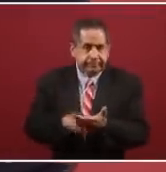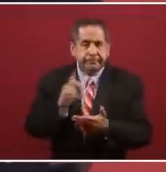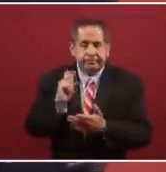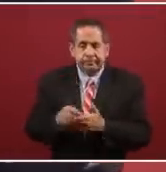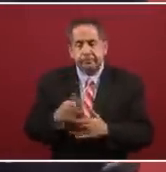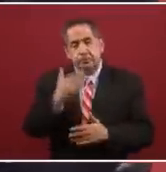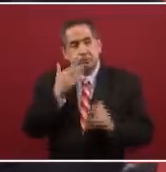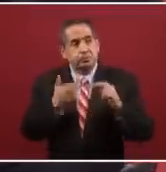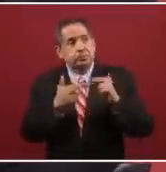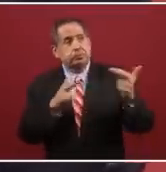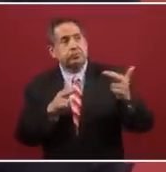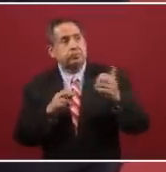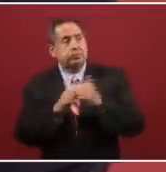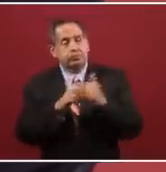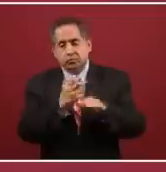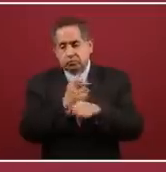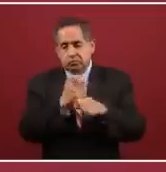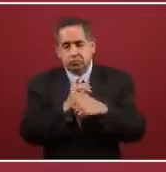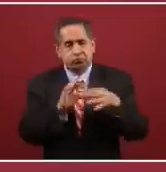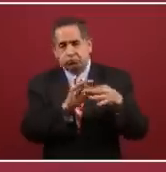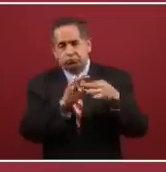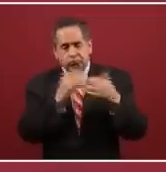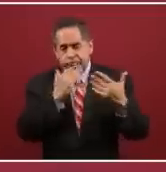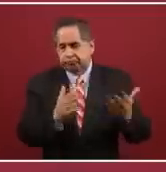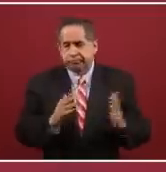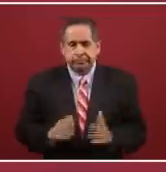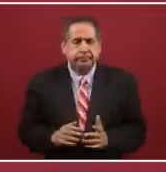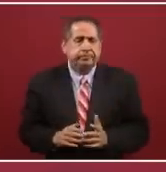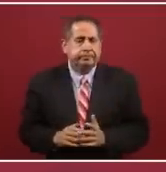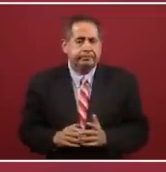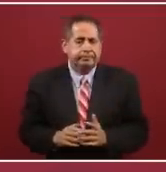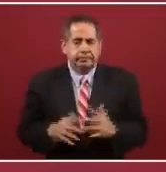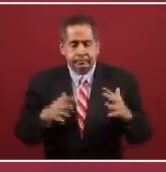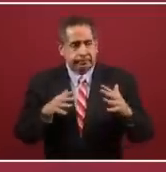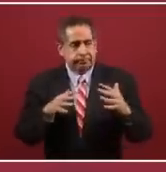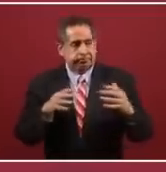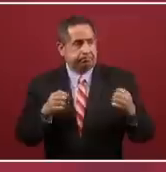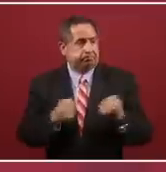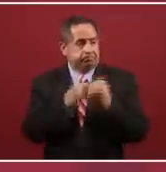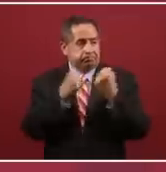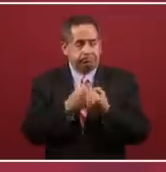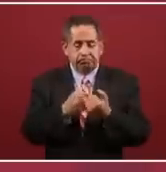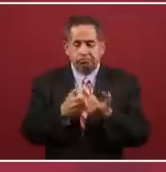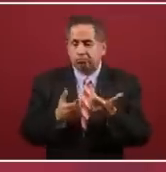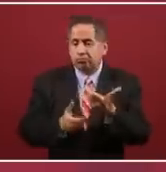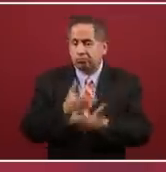mantener buenas relaciones con el gobierno de Estados Unidos, que no haya guerra comercial.